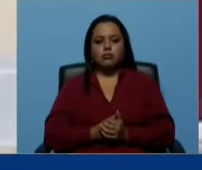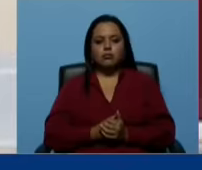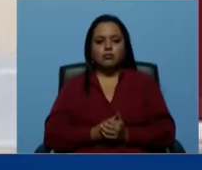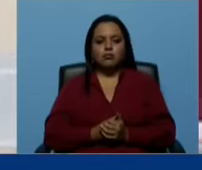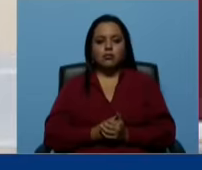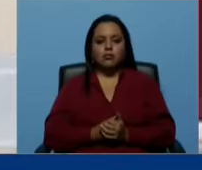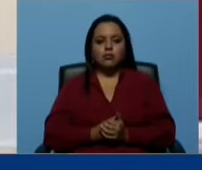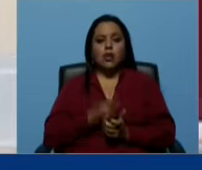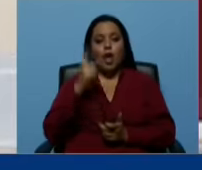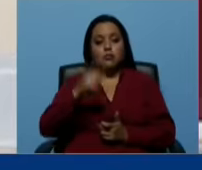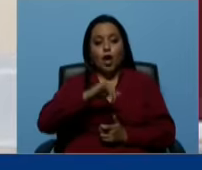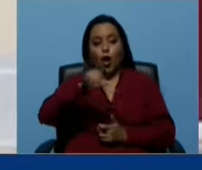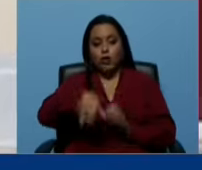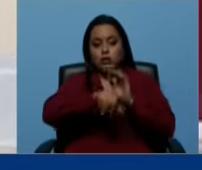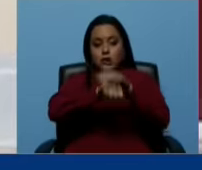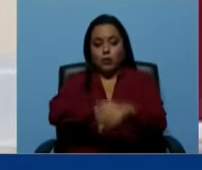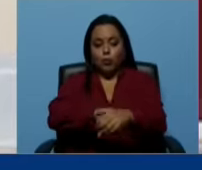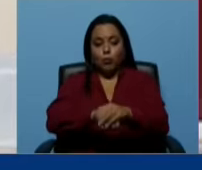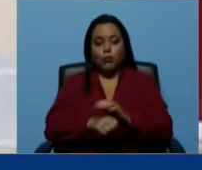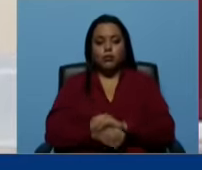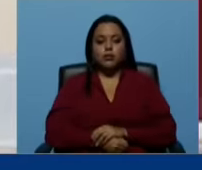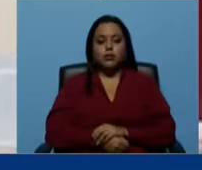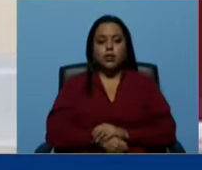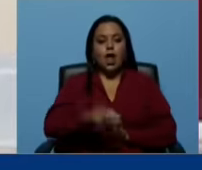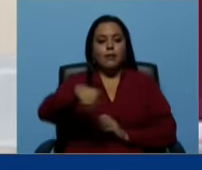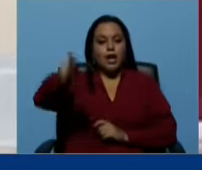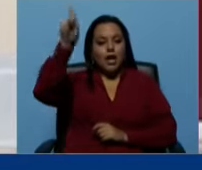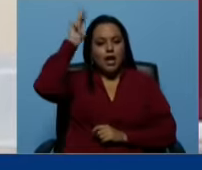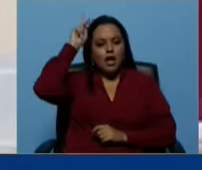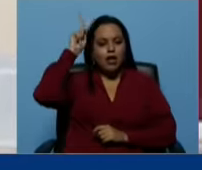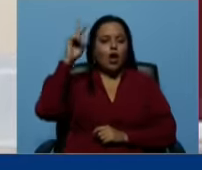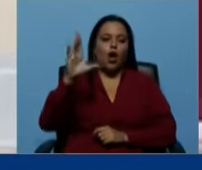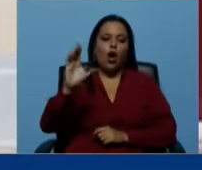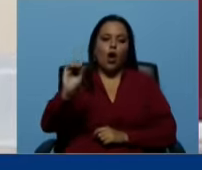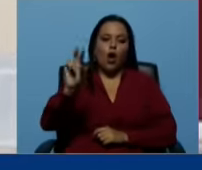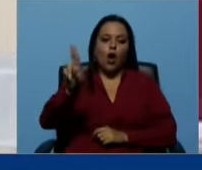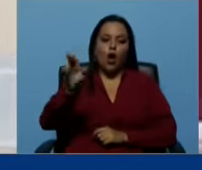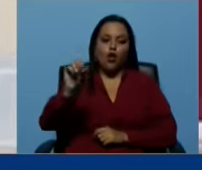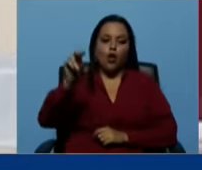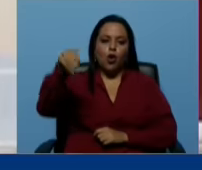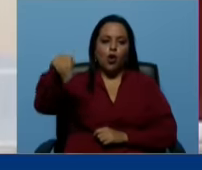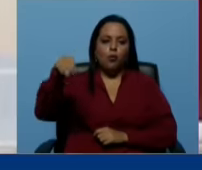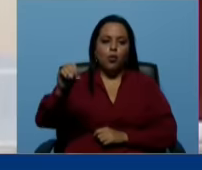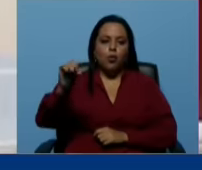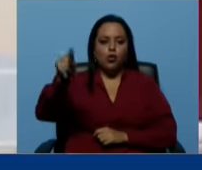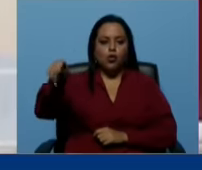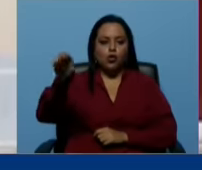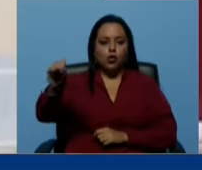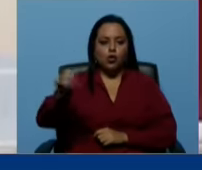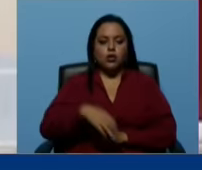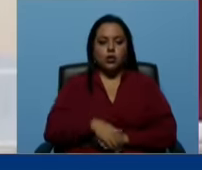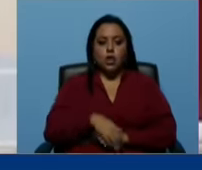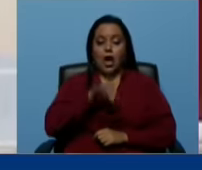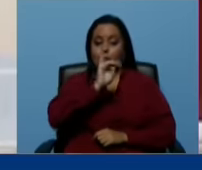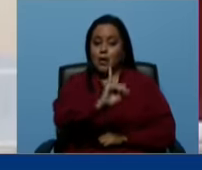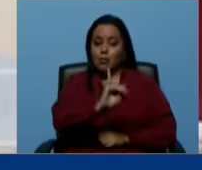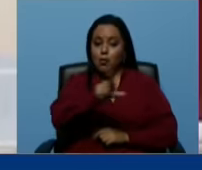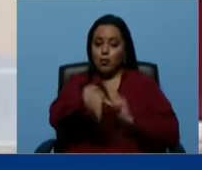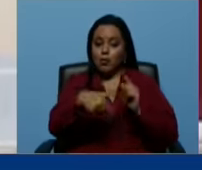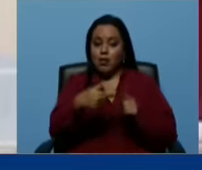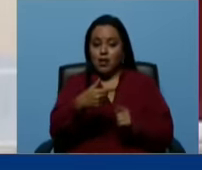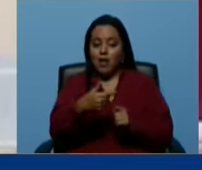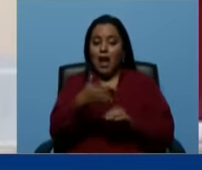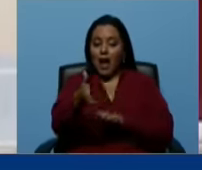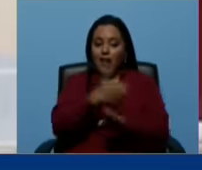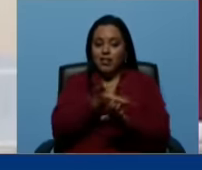de José Gregorio Hernández, del gran cacique Coromoto, que es el cacique Coromoto a quien se le aparece la